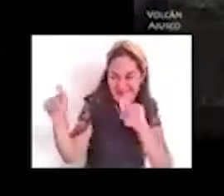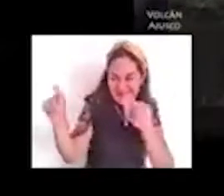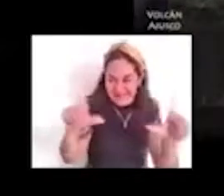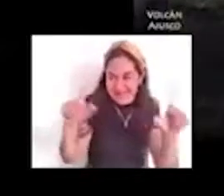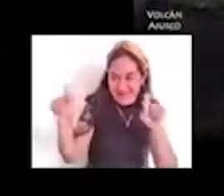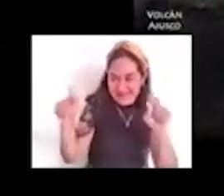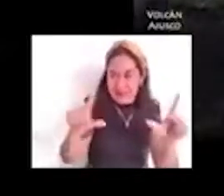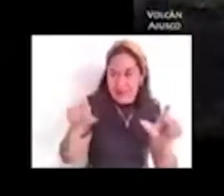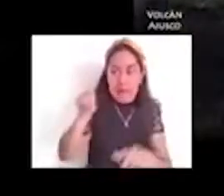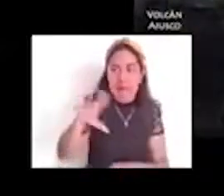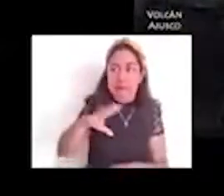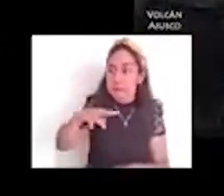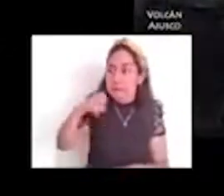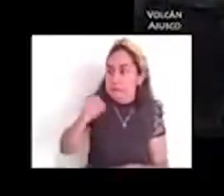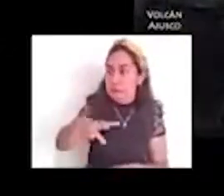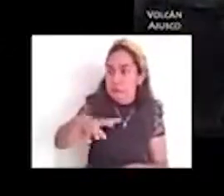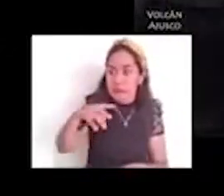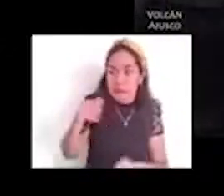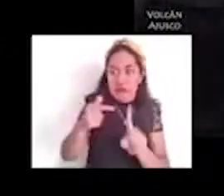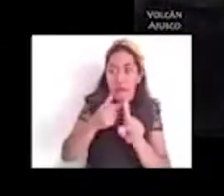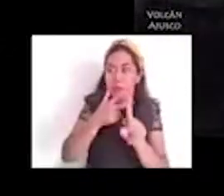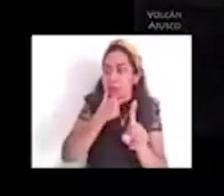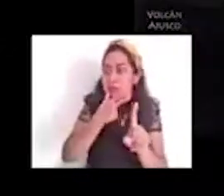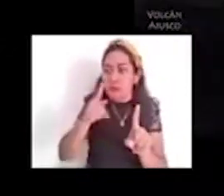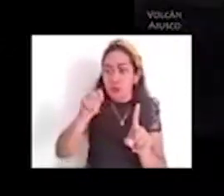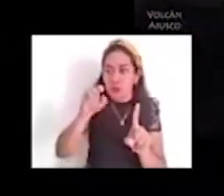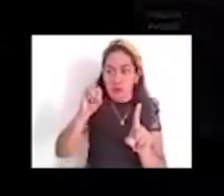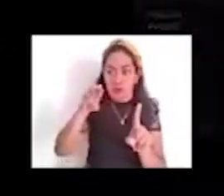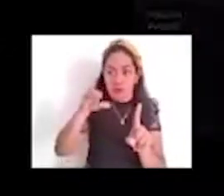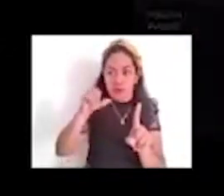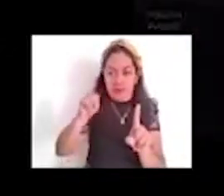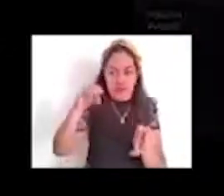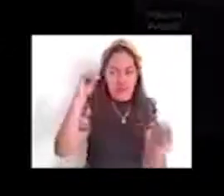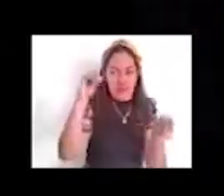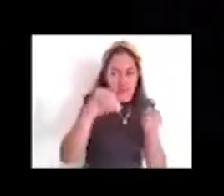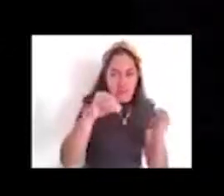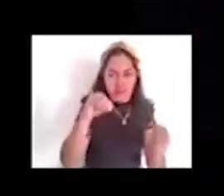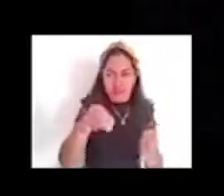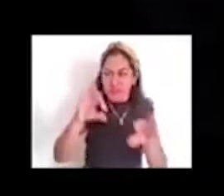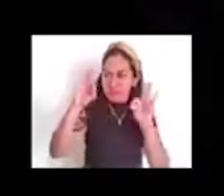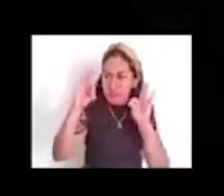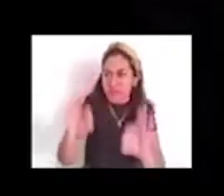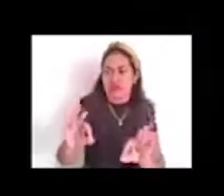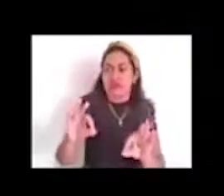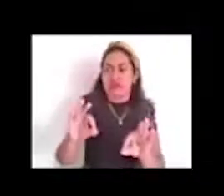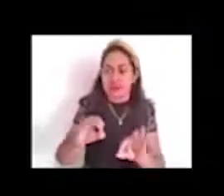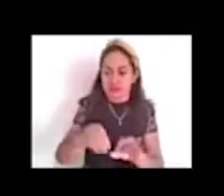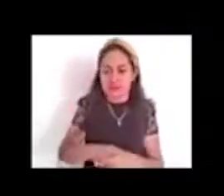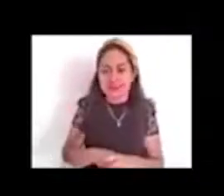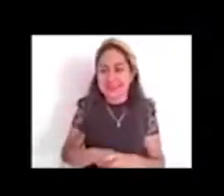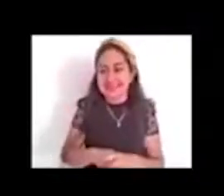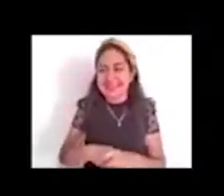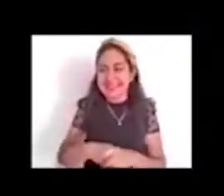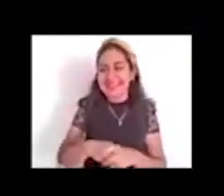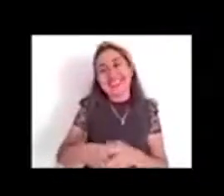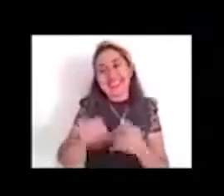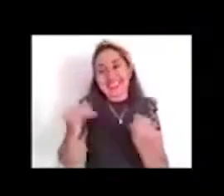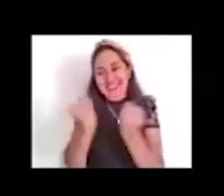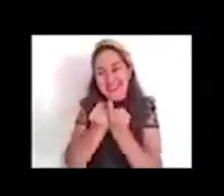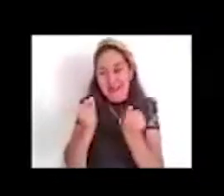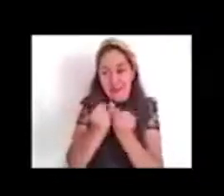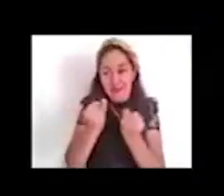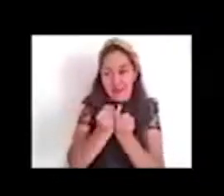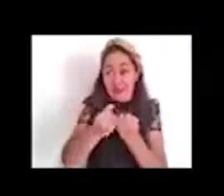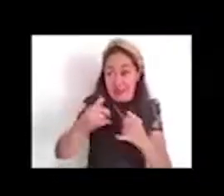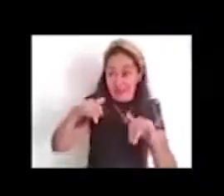trabajo de Tomás, que es un trabajo excepcional. Estas son imágenes de la National Geographic. Ustedes pueden